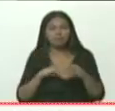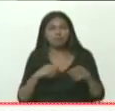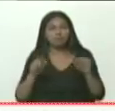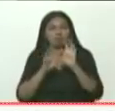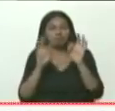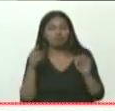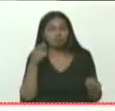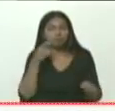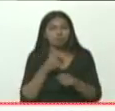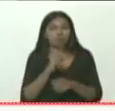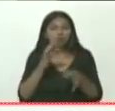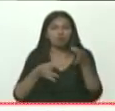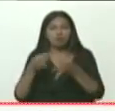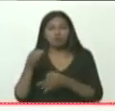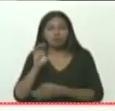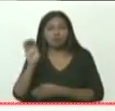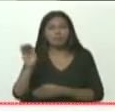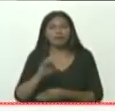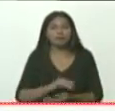al ordenamiento jurídico del país.